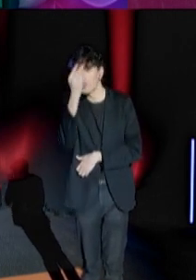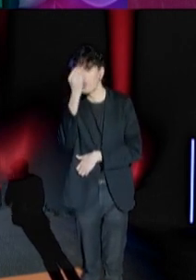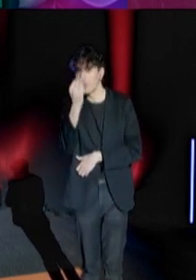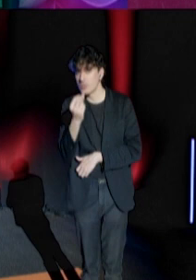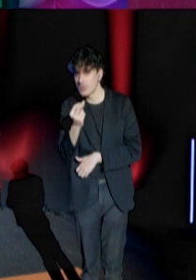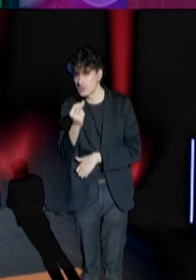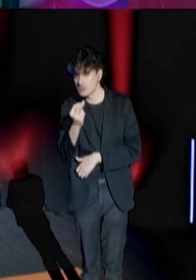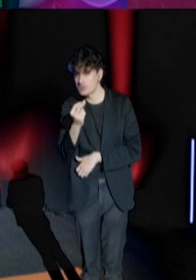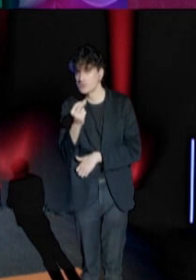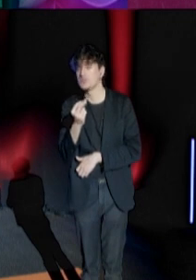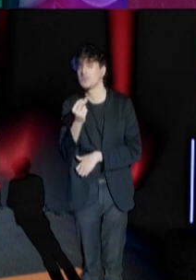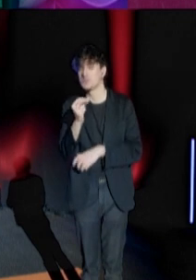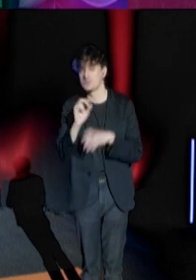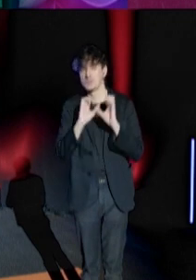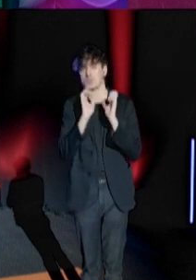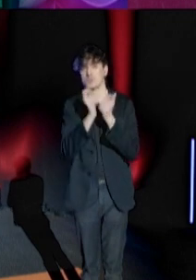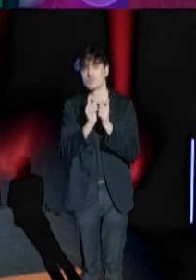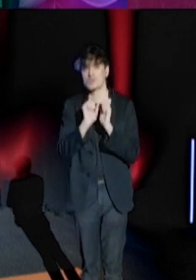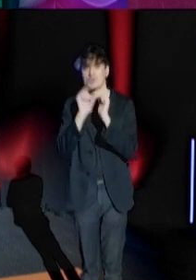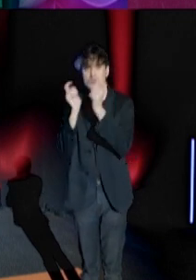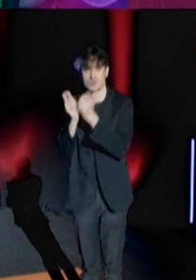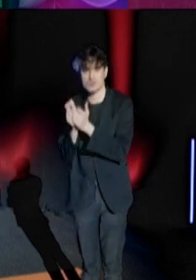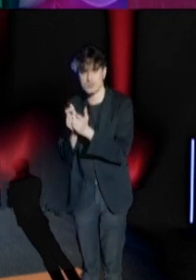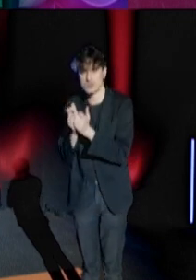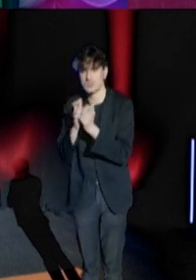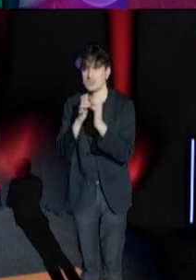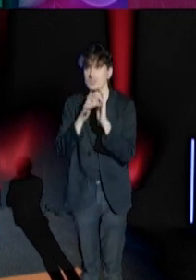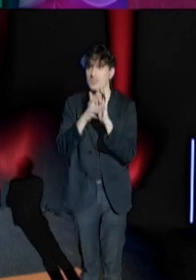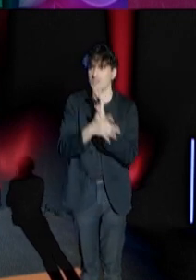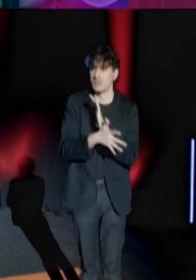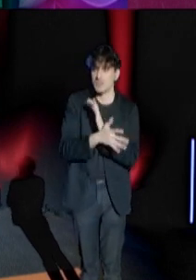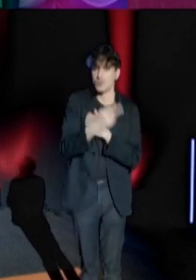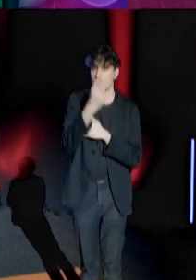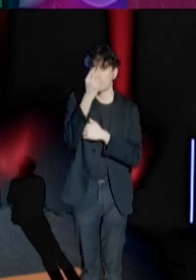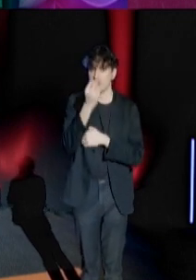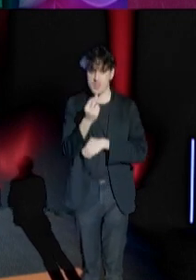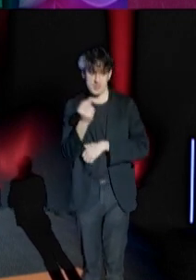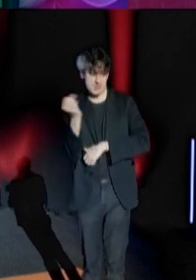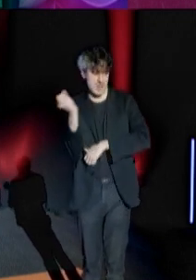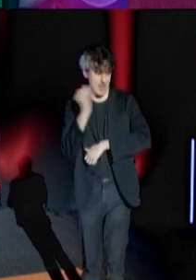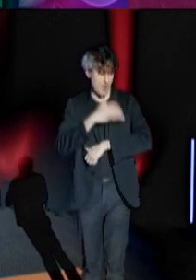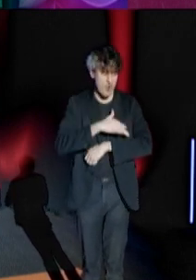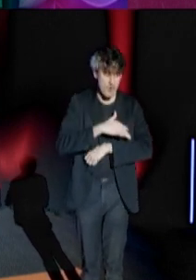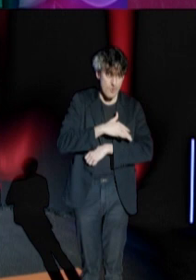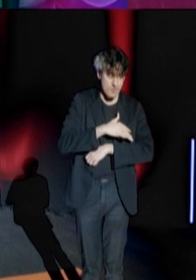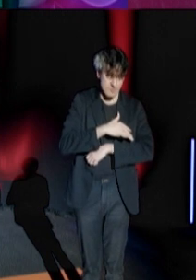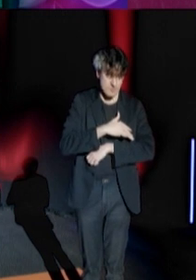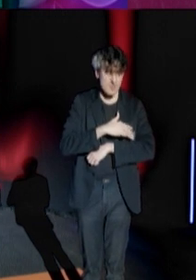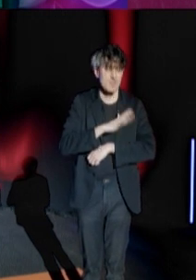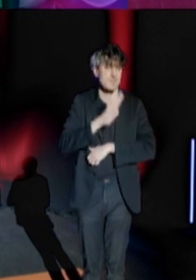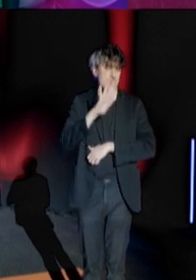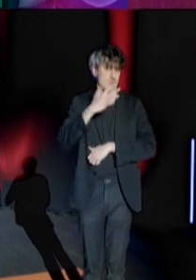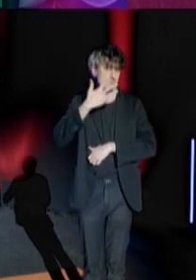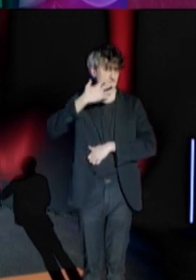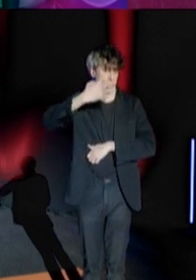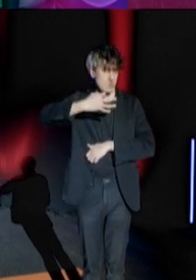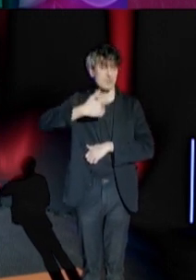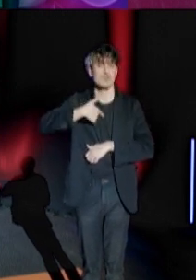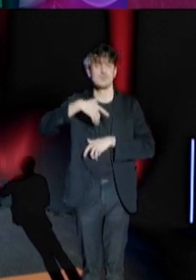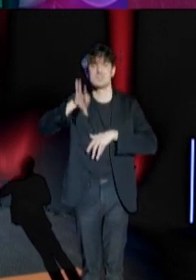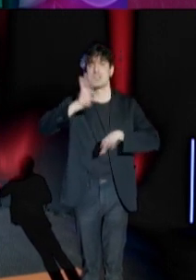días a la semana no digo que me haya ahorrado los dos días pero sí os puedo asegurar que me he vuelto mucho más